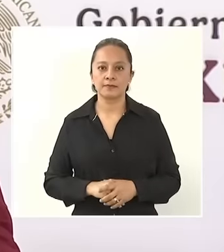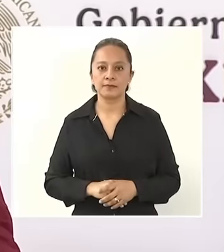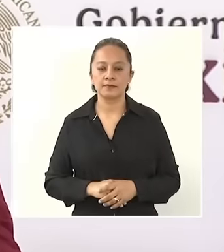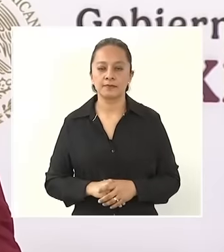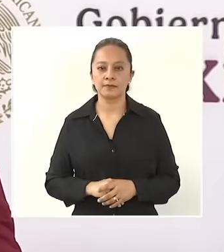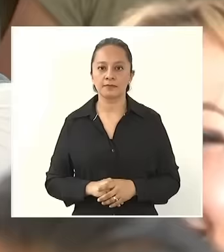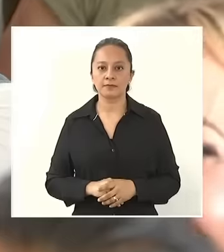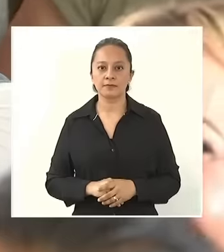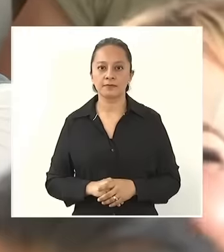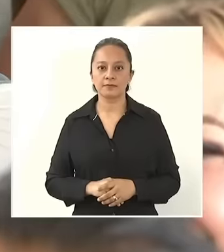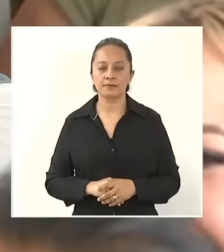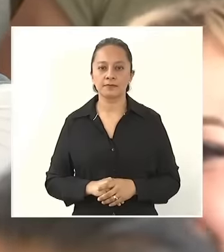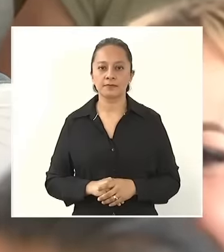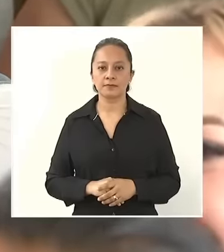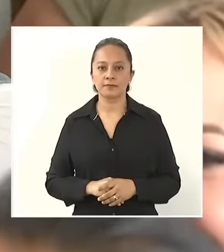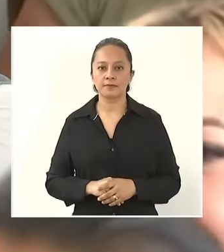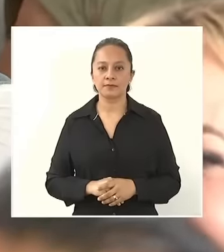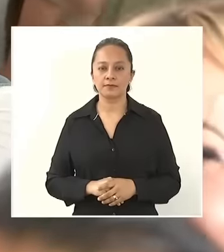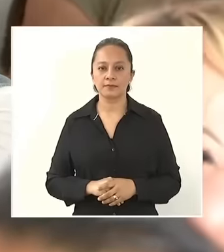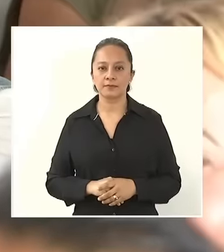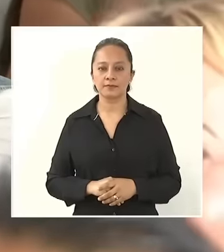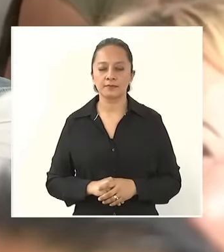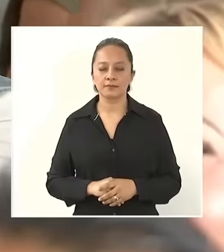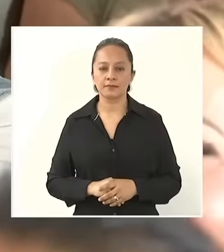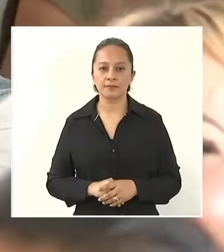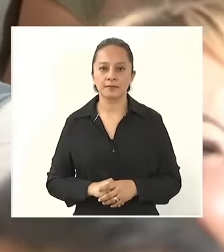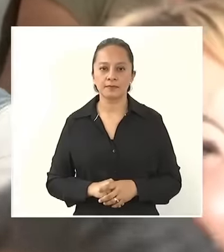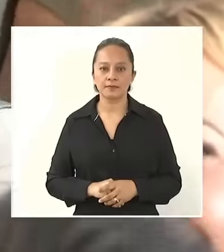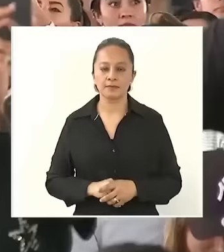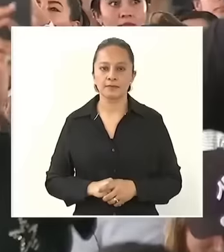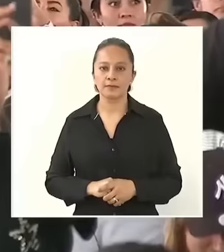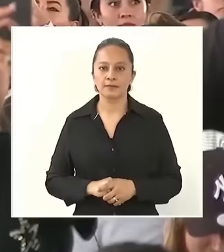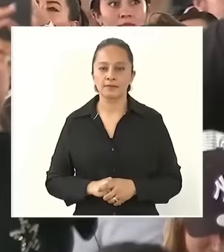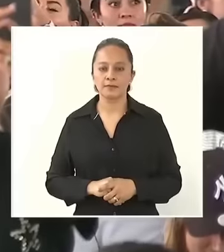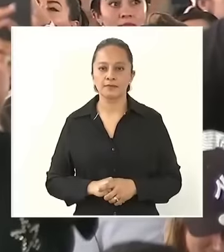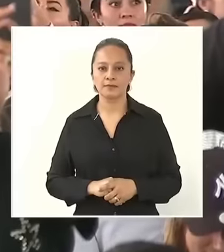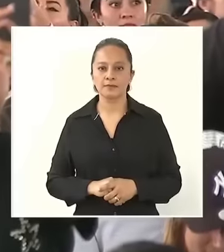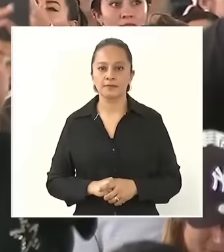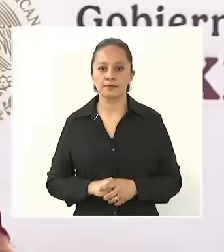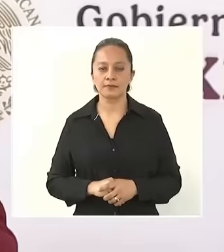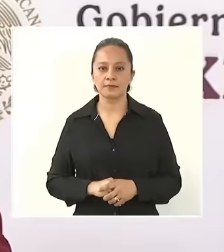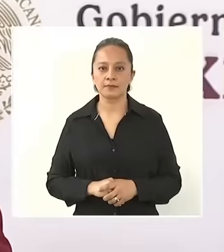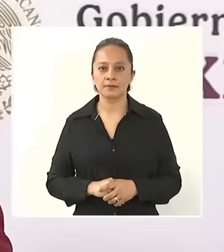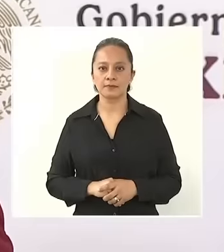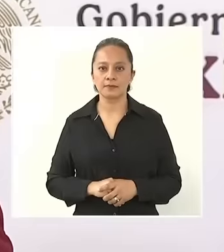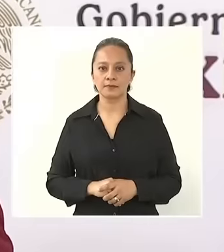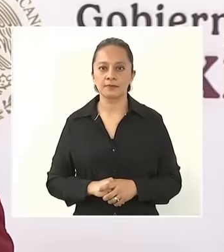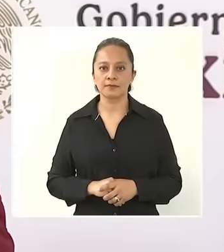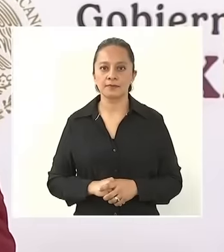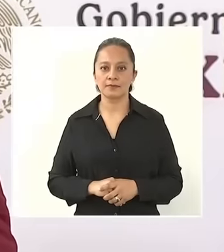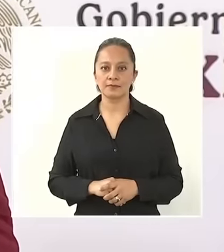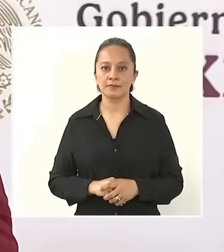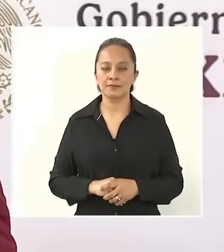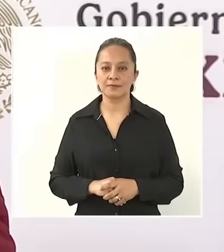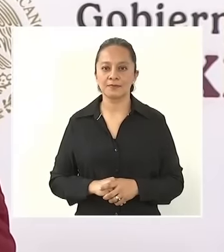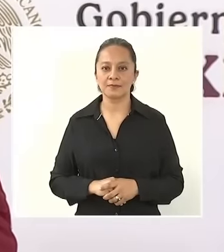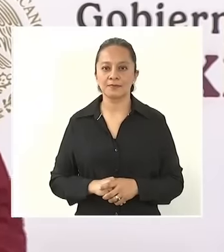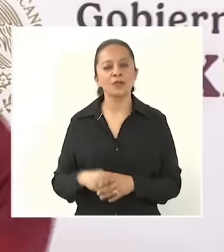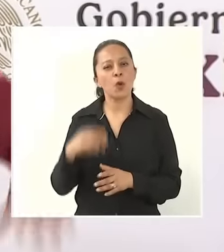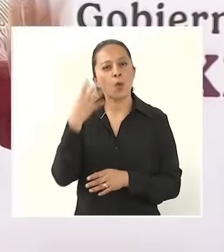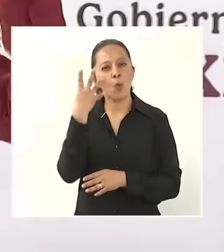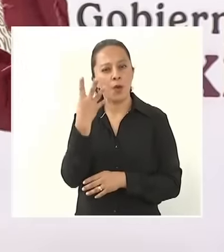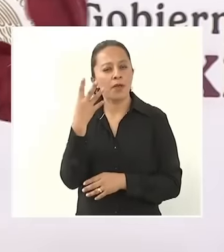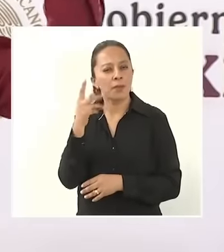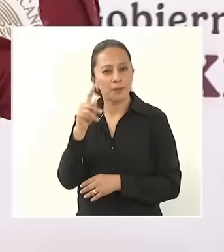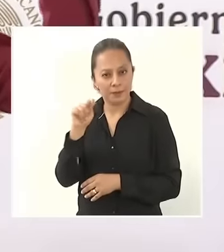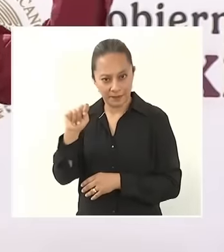lo hacemos En la cuarta transformación,